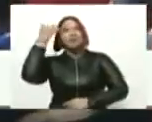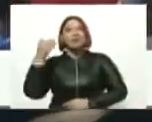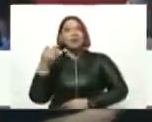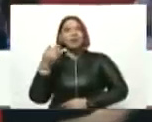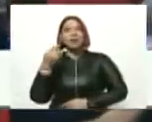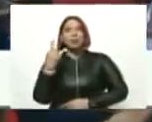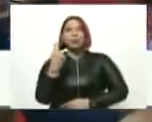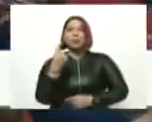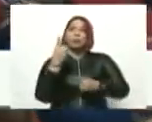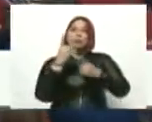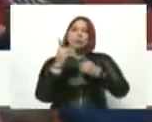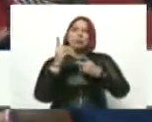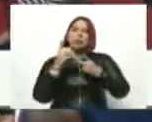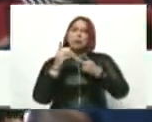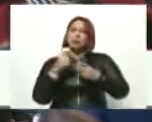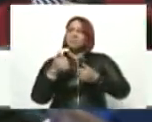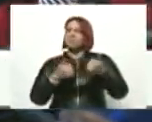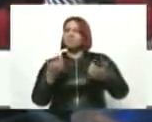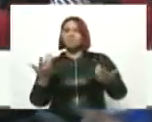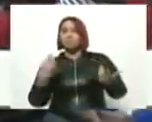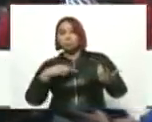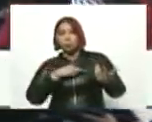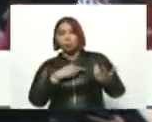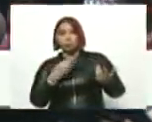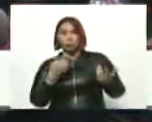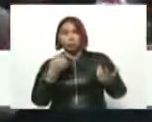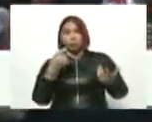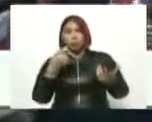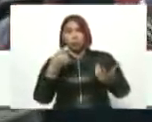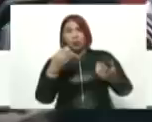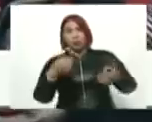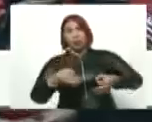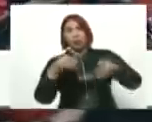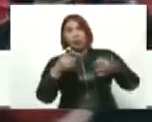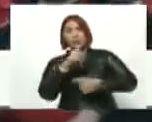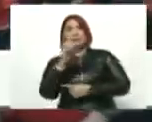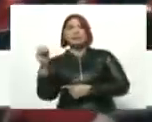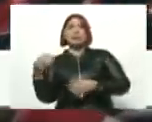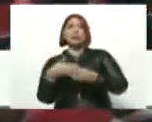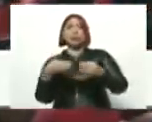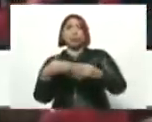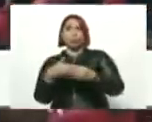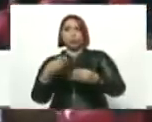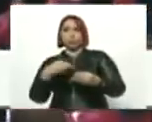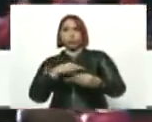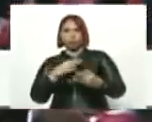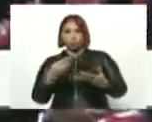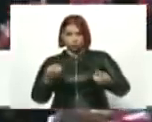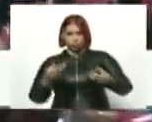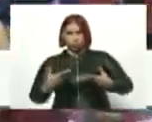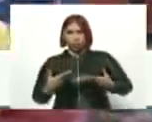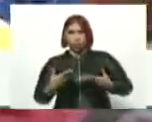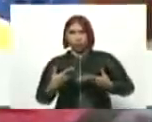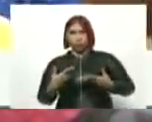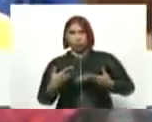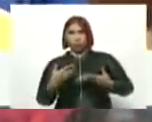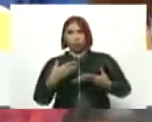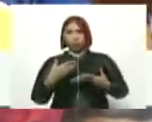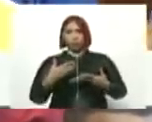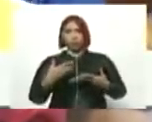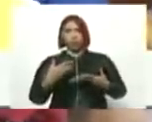detalle, que nosotros de cada 100 dólares que recibíamos, estamos recibiendo